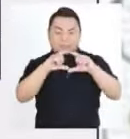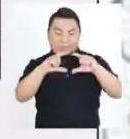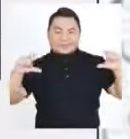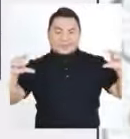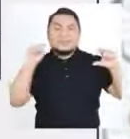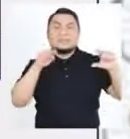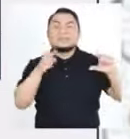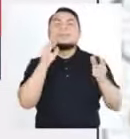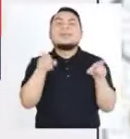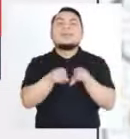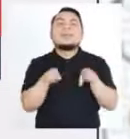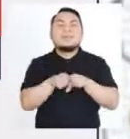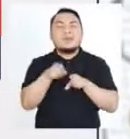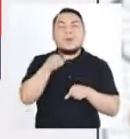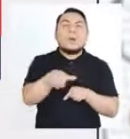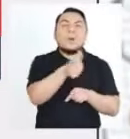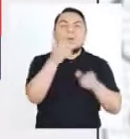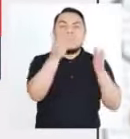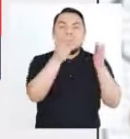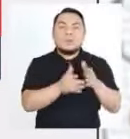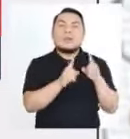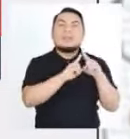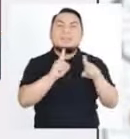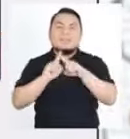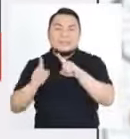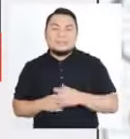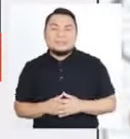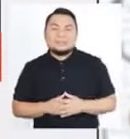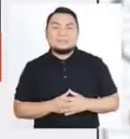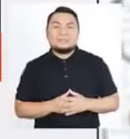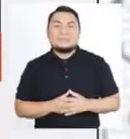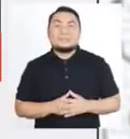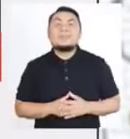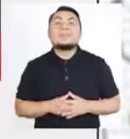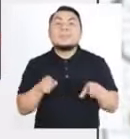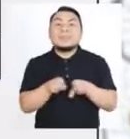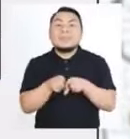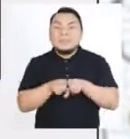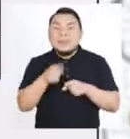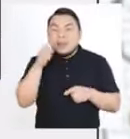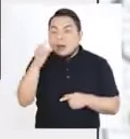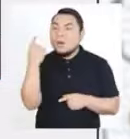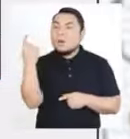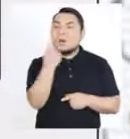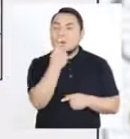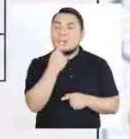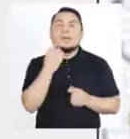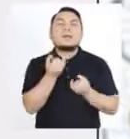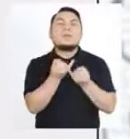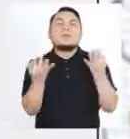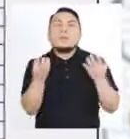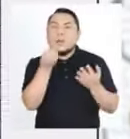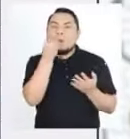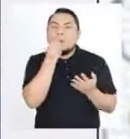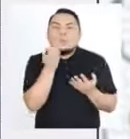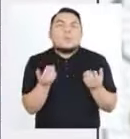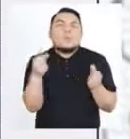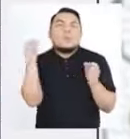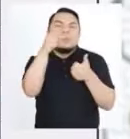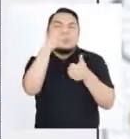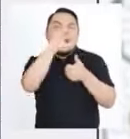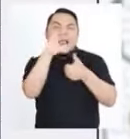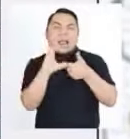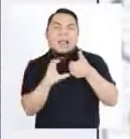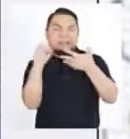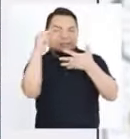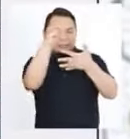agregar una fila para semejanzas y otra para diferencias. Y agregamos cada uno de los tipos de